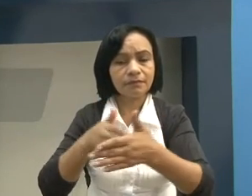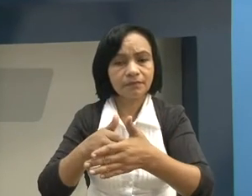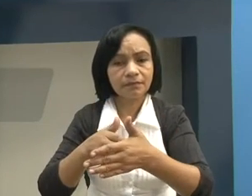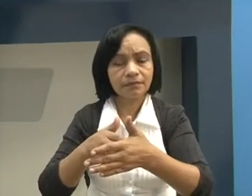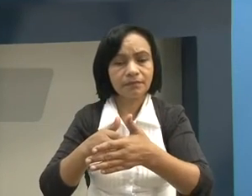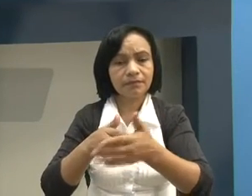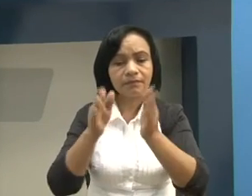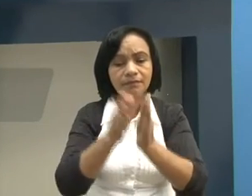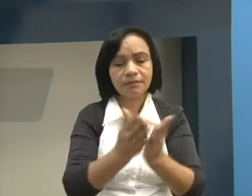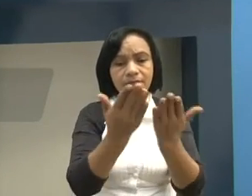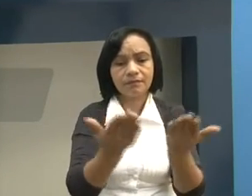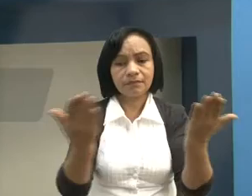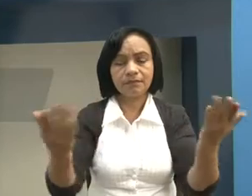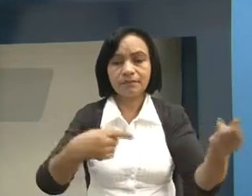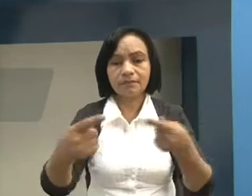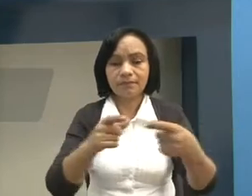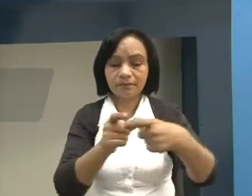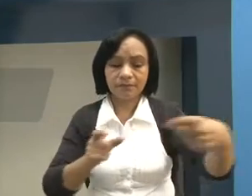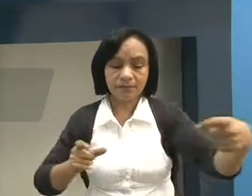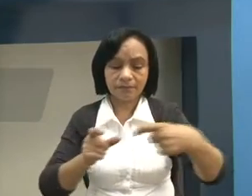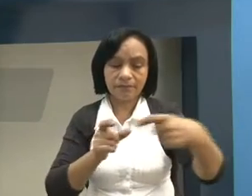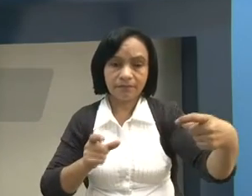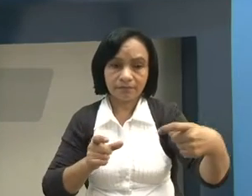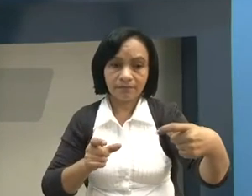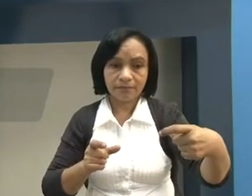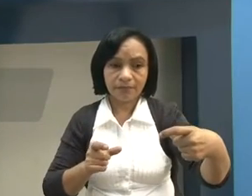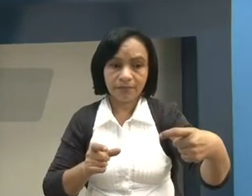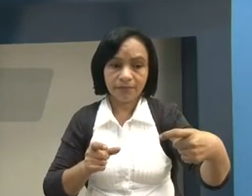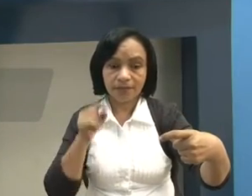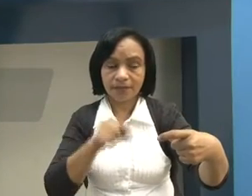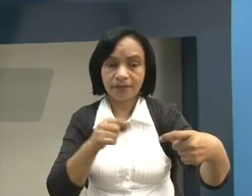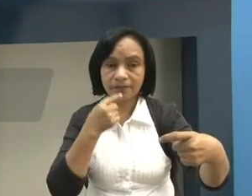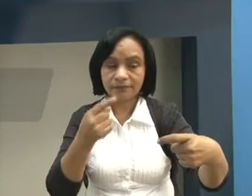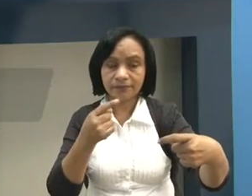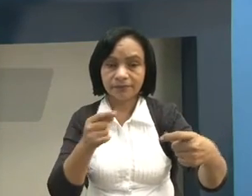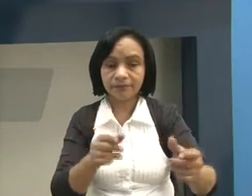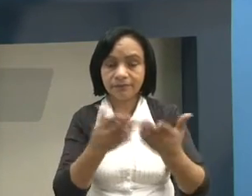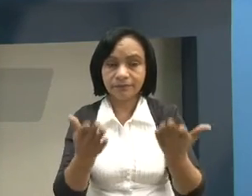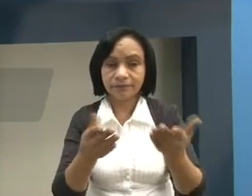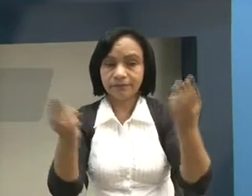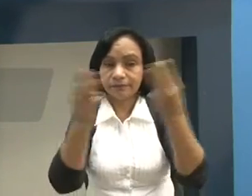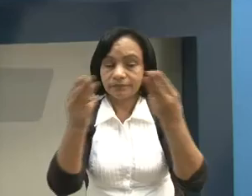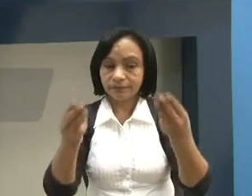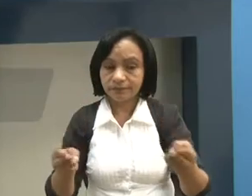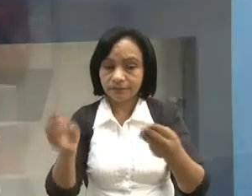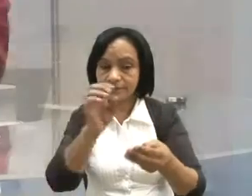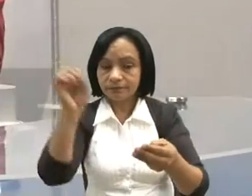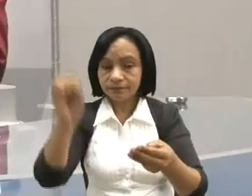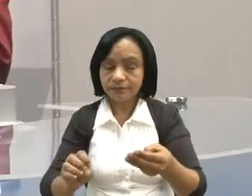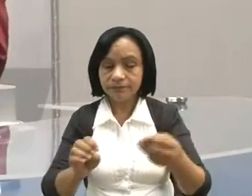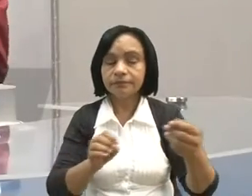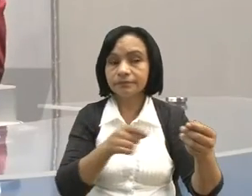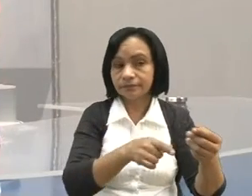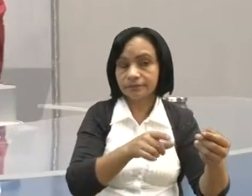las librerías en su factura tienen que tener una factura que diga textos, o sea, materiales exonerados, y hay otros